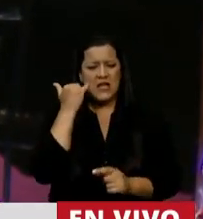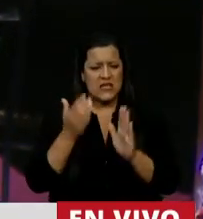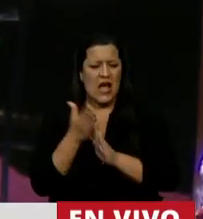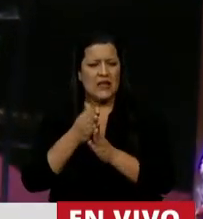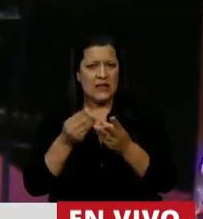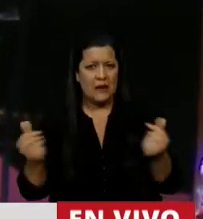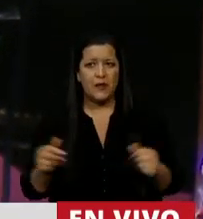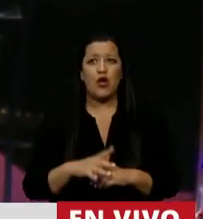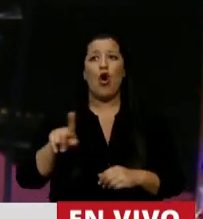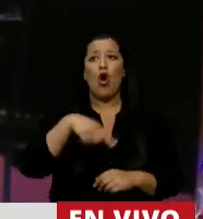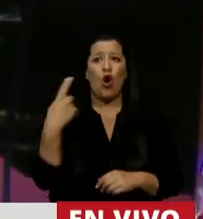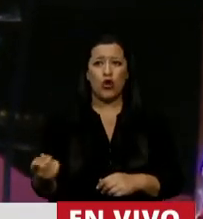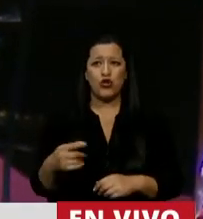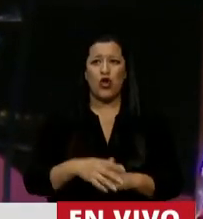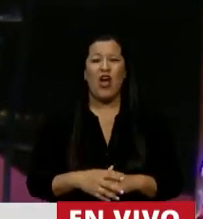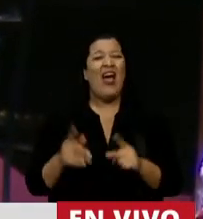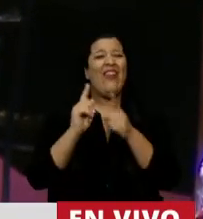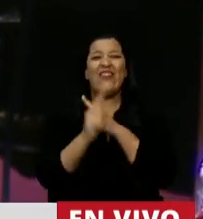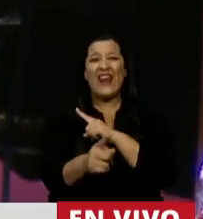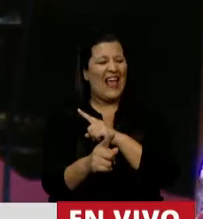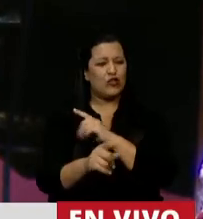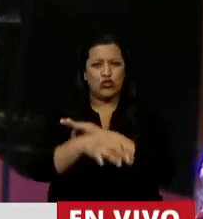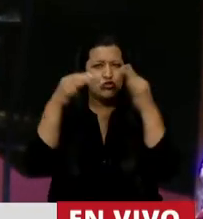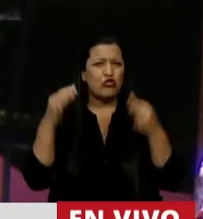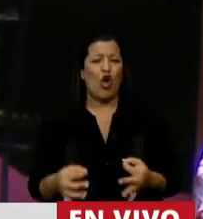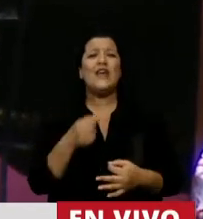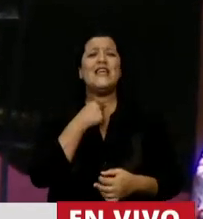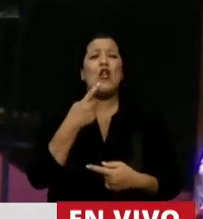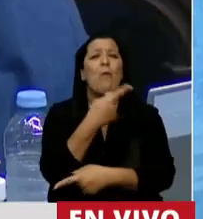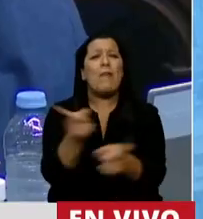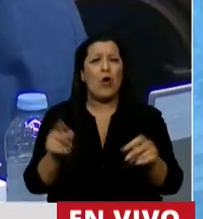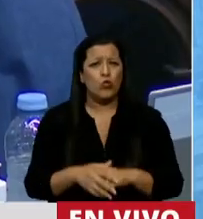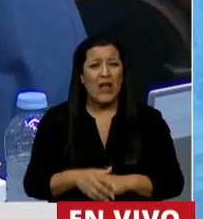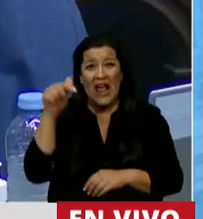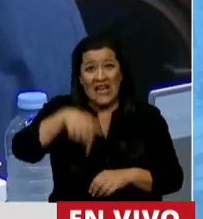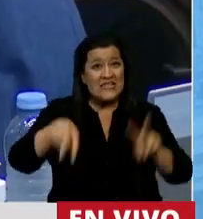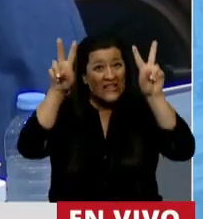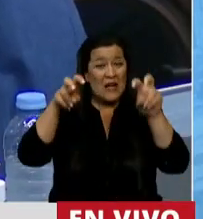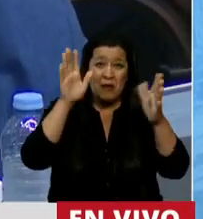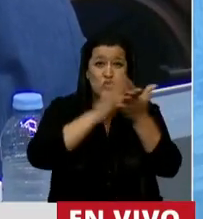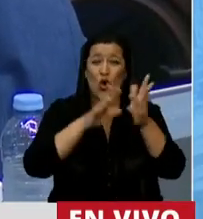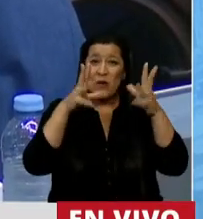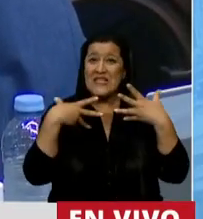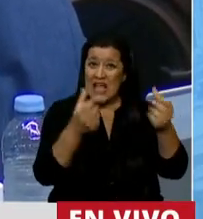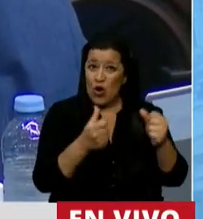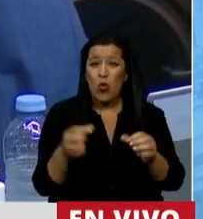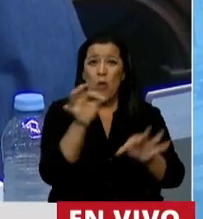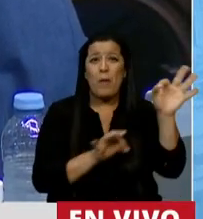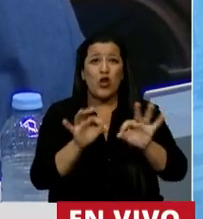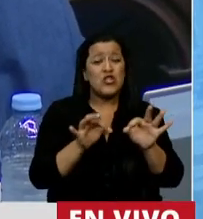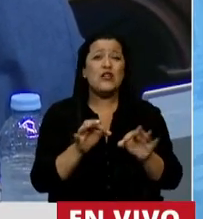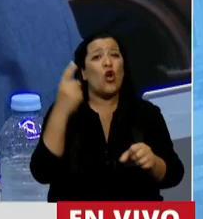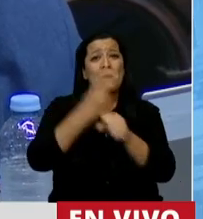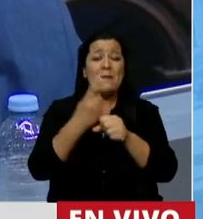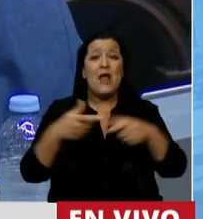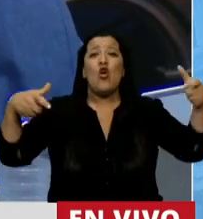presidente. Lo otro, y directamente de lleno, quiero preguntarle si esto es una cuestión sanitaria, ¿por qué este proyecto no pasó